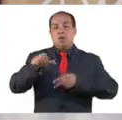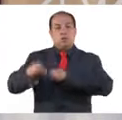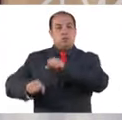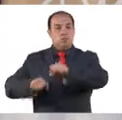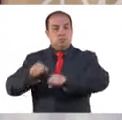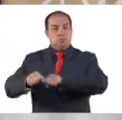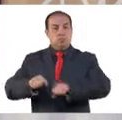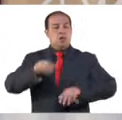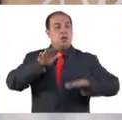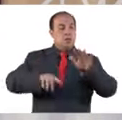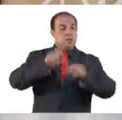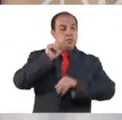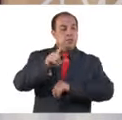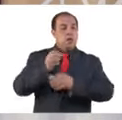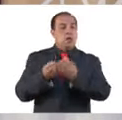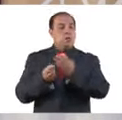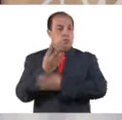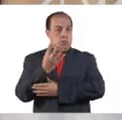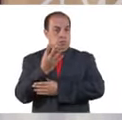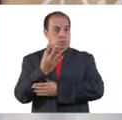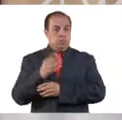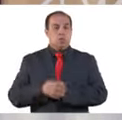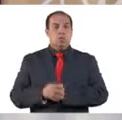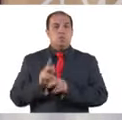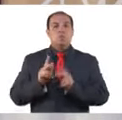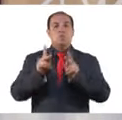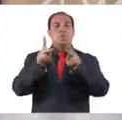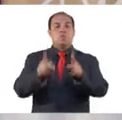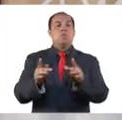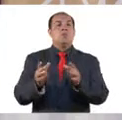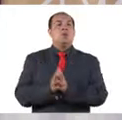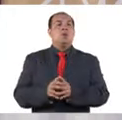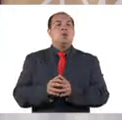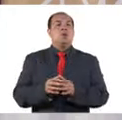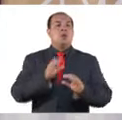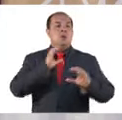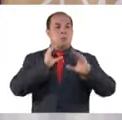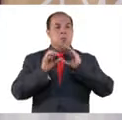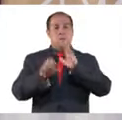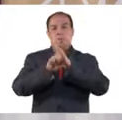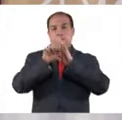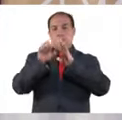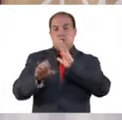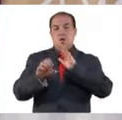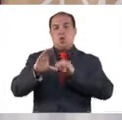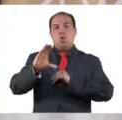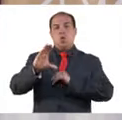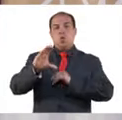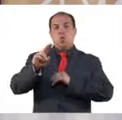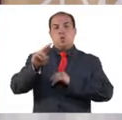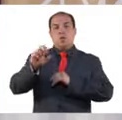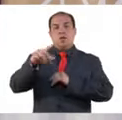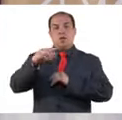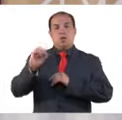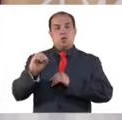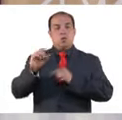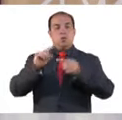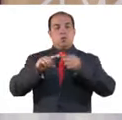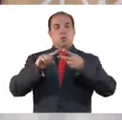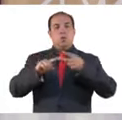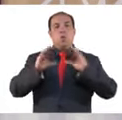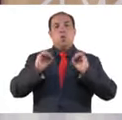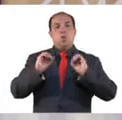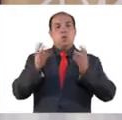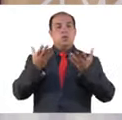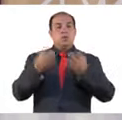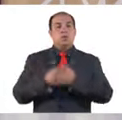algunos casos también a nuevos puentes de comunicación, como es el caso de Coimanco o lo que hicimos en